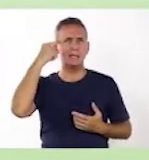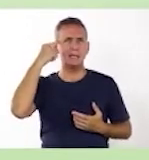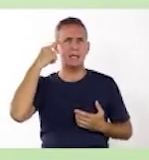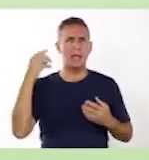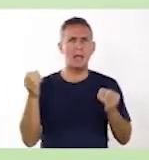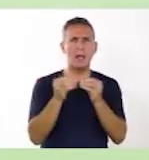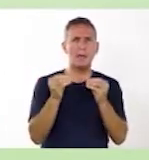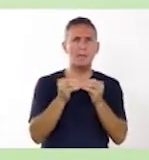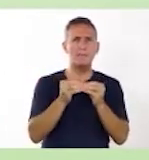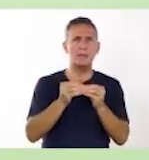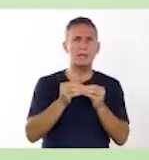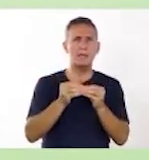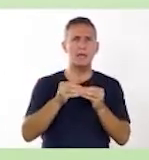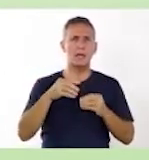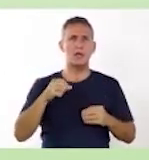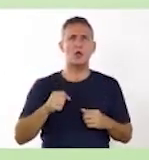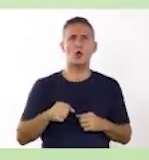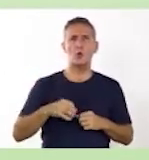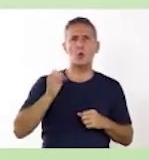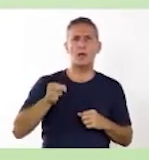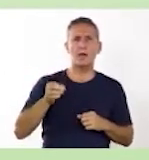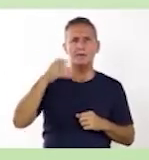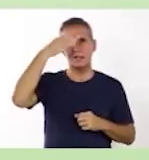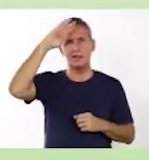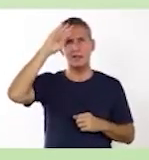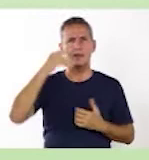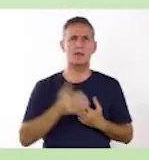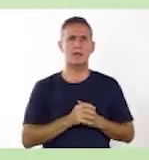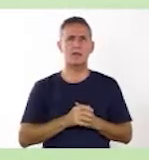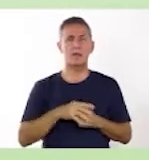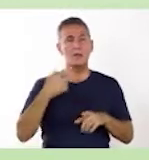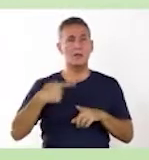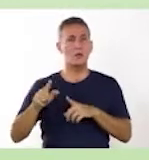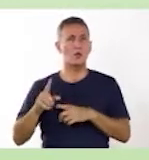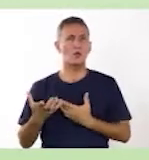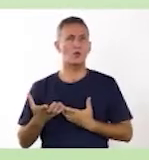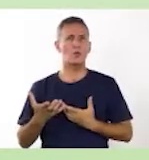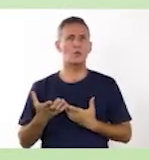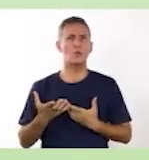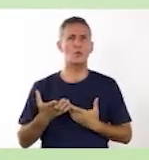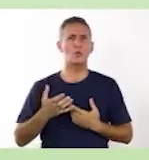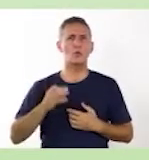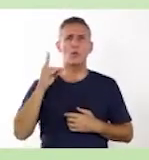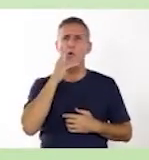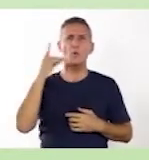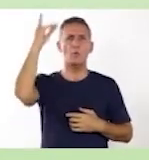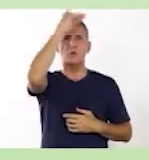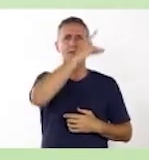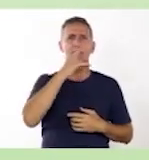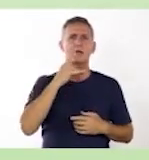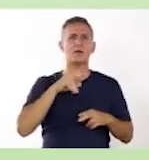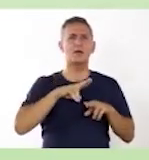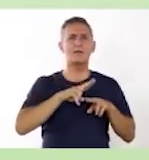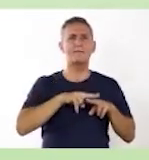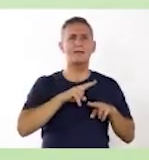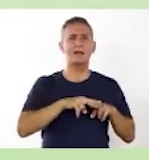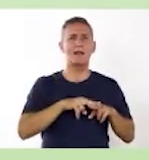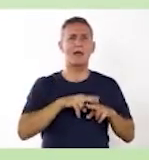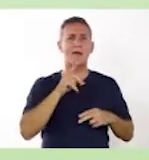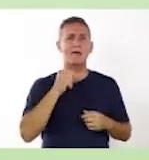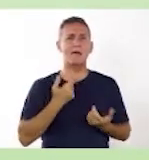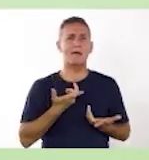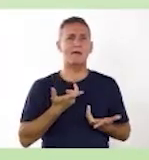época? ¿Cómo describe La Habana el poeta desde dos ángulos diferentes, la que parece